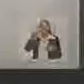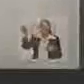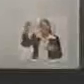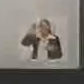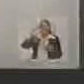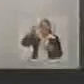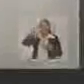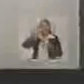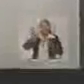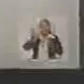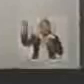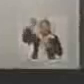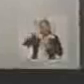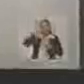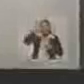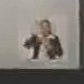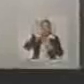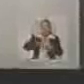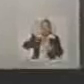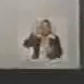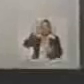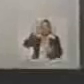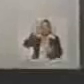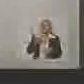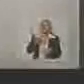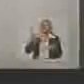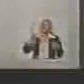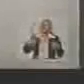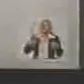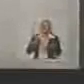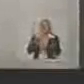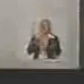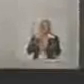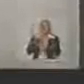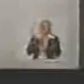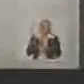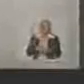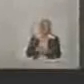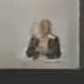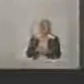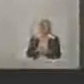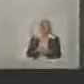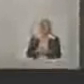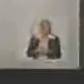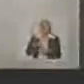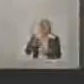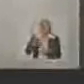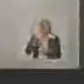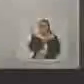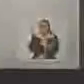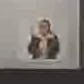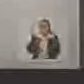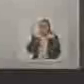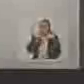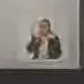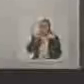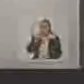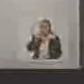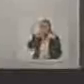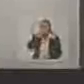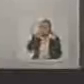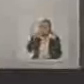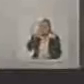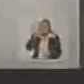para poder abatir de manera cercana al ciudadano la incidencia delictiva. Benito Juárez tiene vocación de